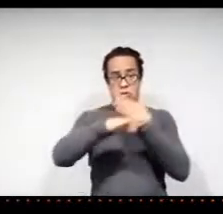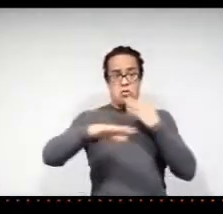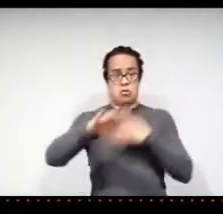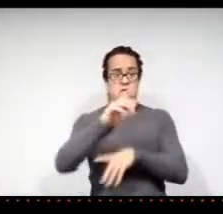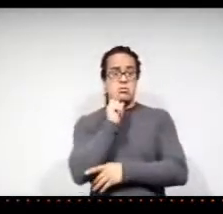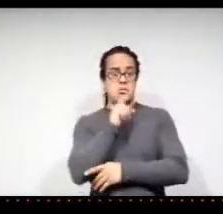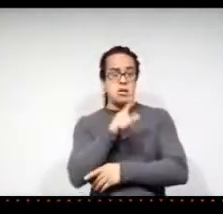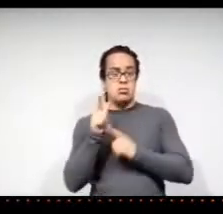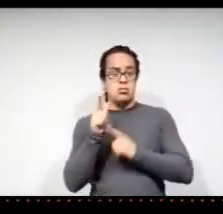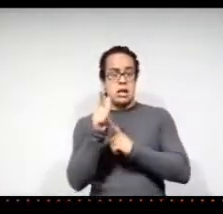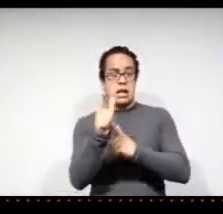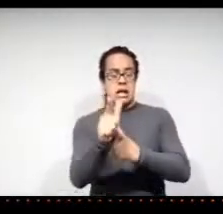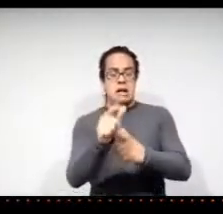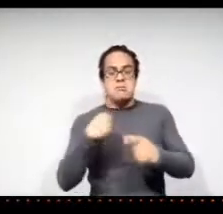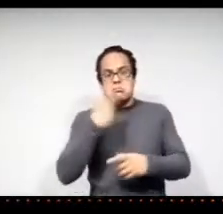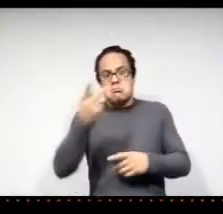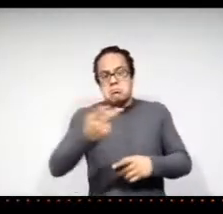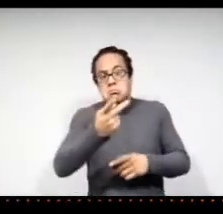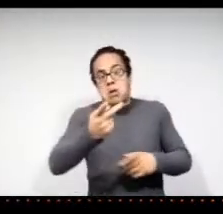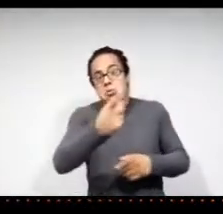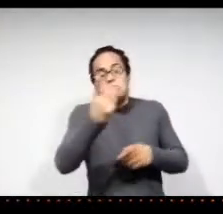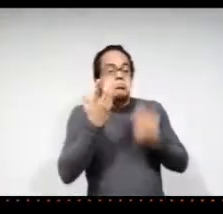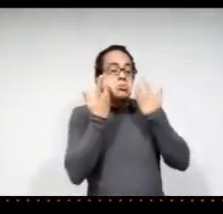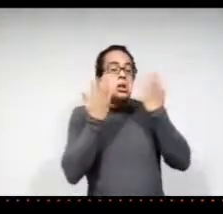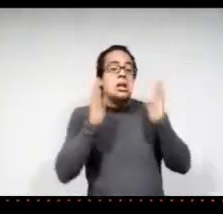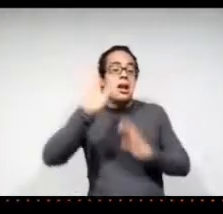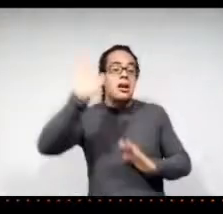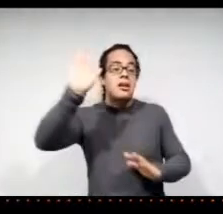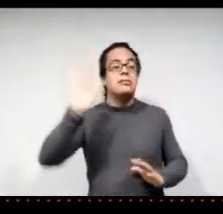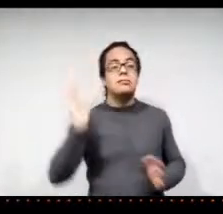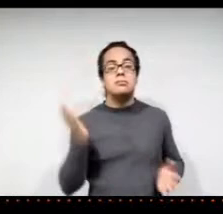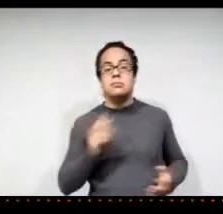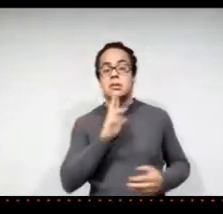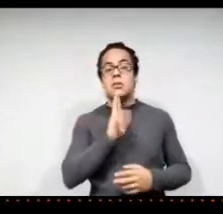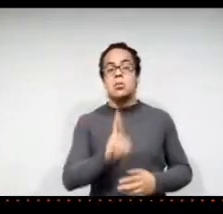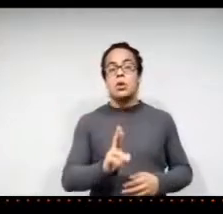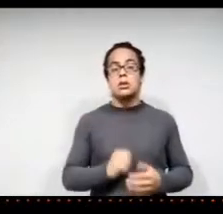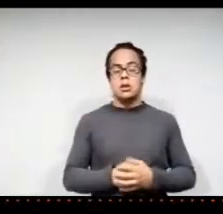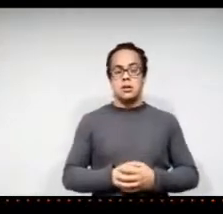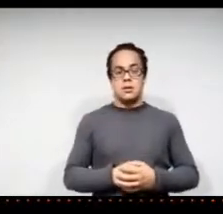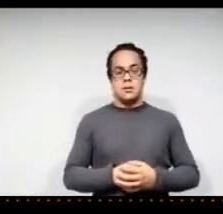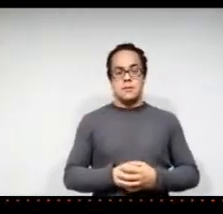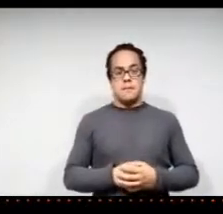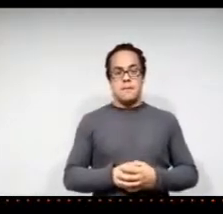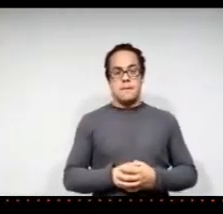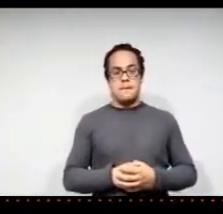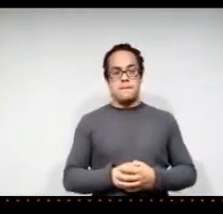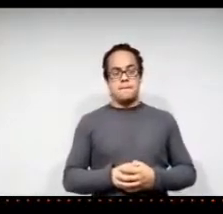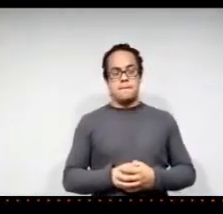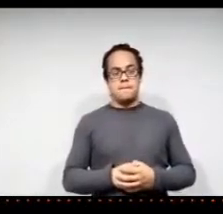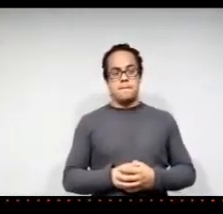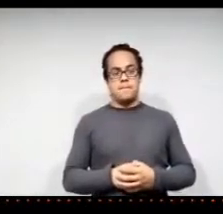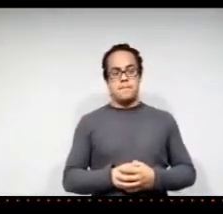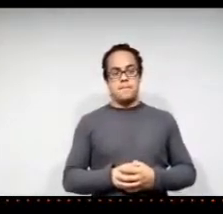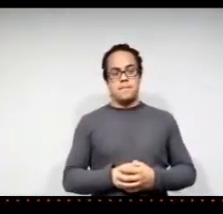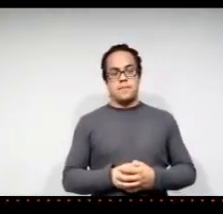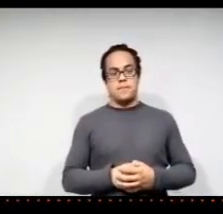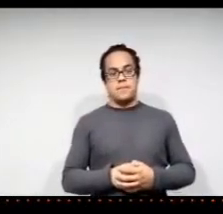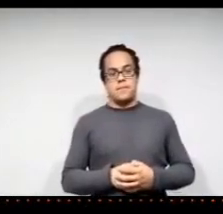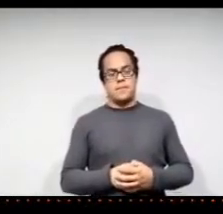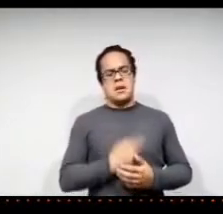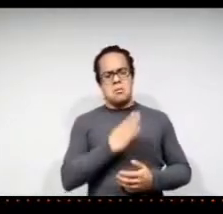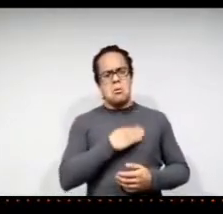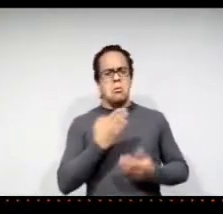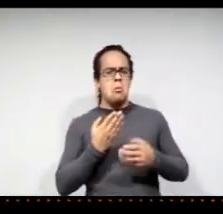si dirigírsela a alguien o dejar a ver quién la quiere capotear. Creo que tenemos tiempo de que la contesten los tres.